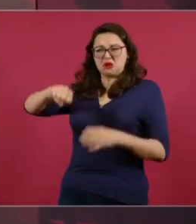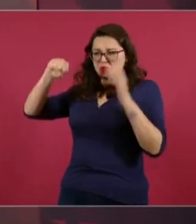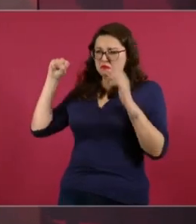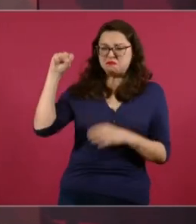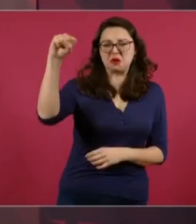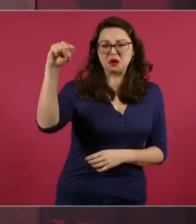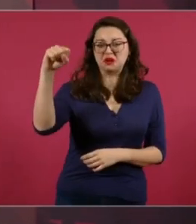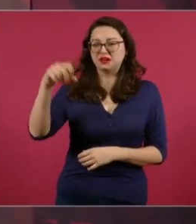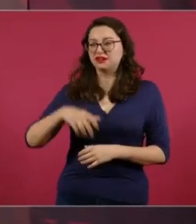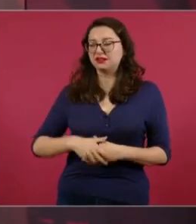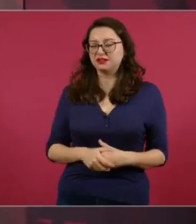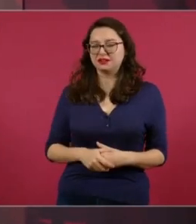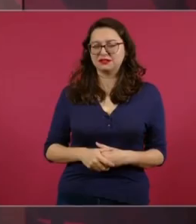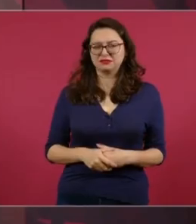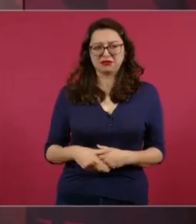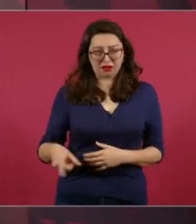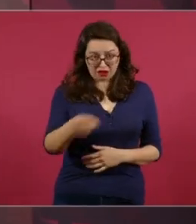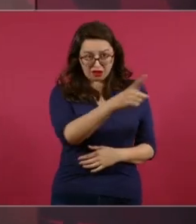Estaría Loret de Mola